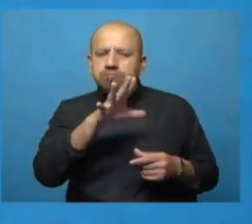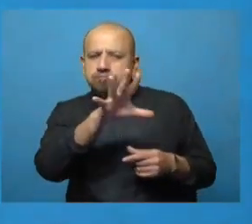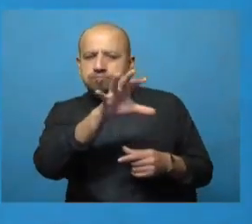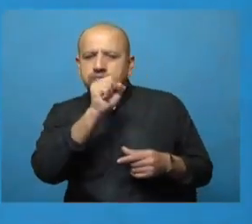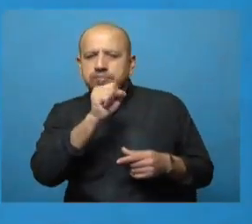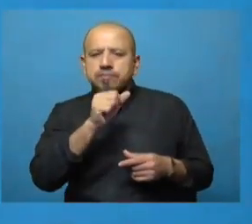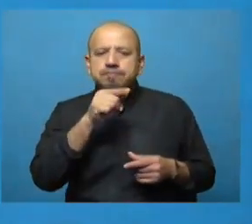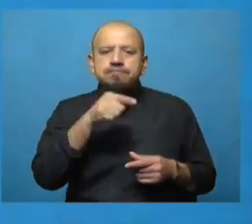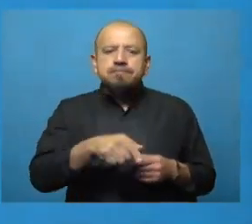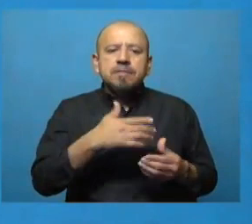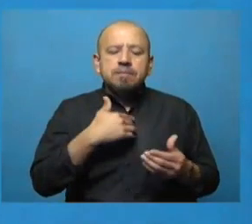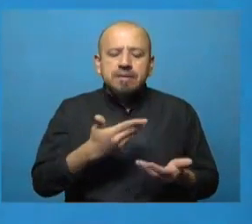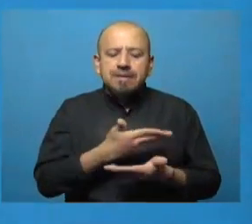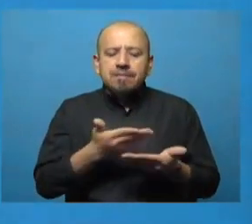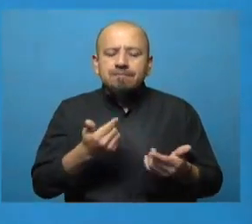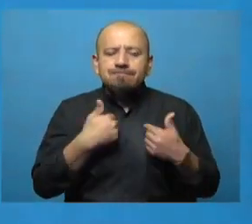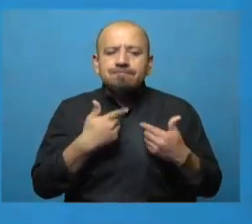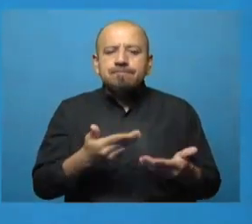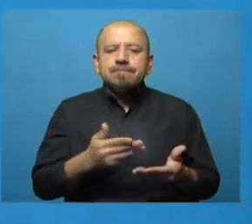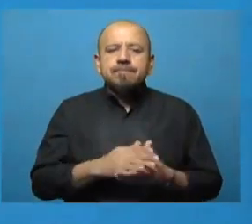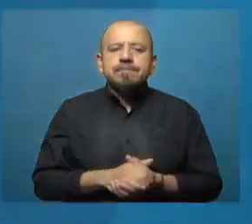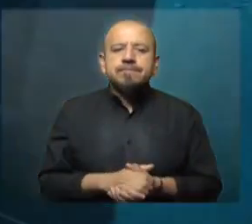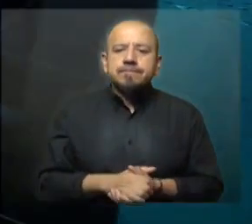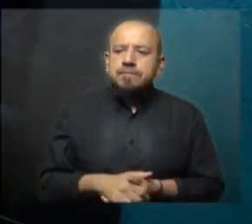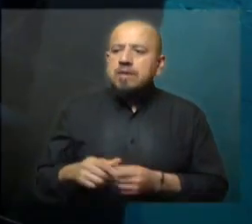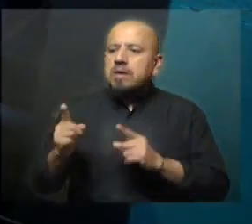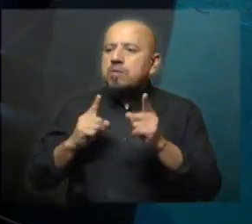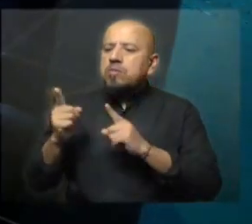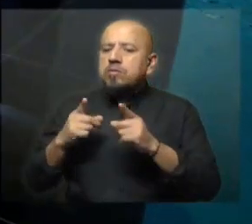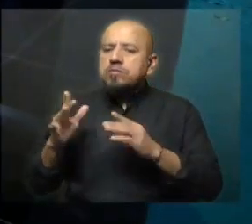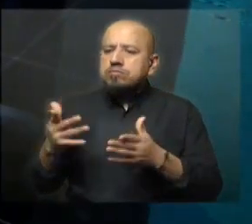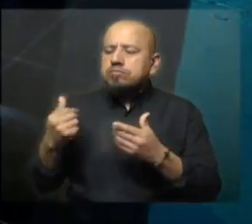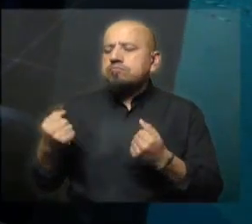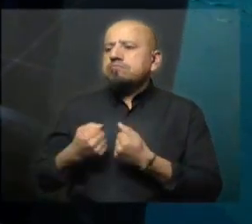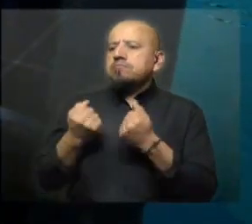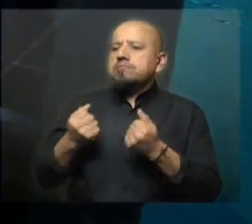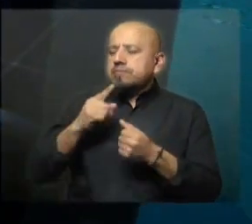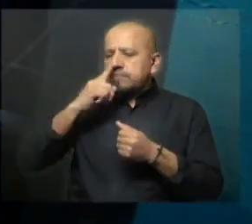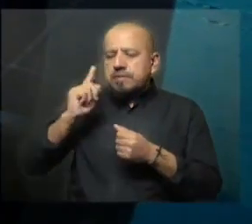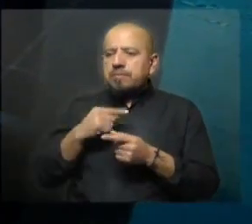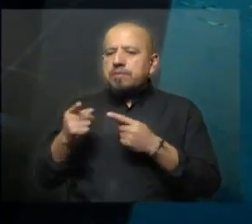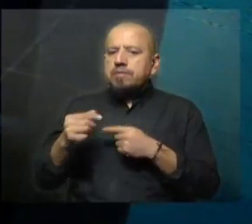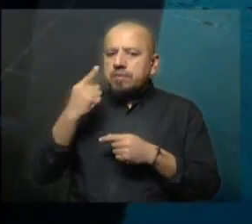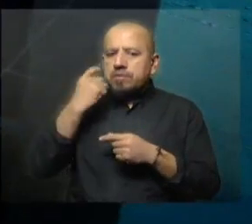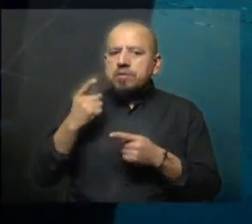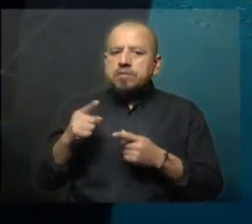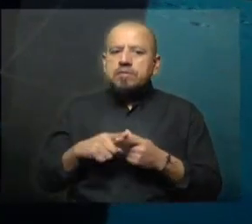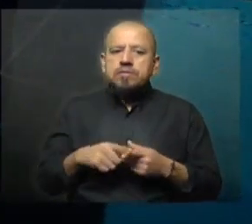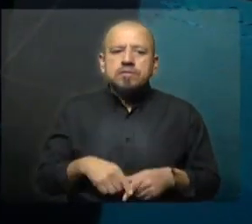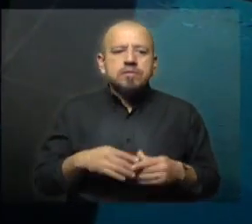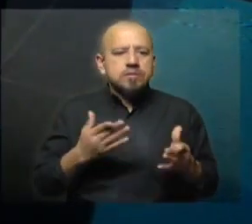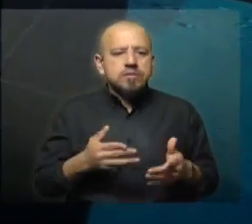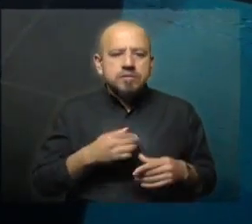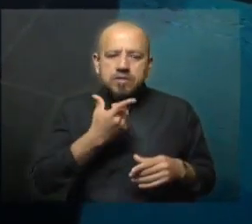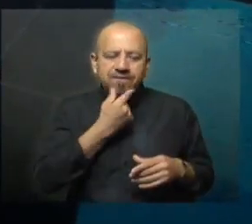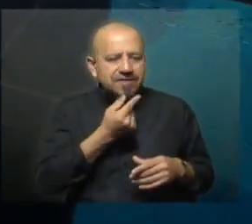el que me transmite Hay alguno que haya salido Al toque Así es decir bueno fulano este no Al toque nada